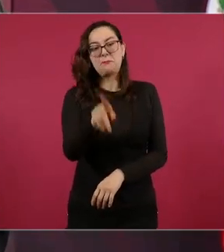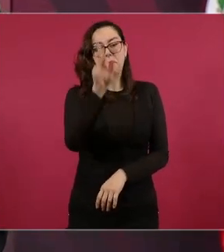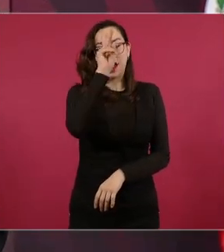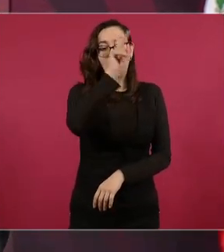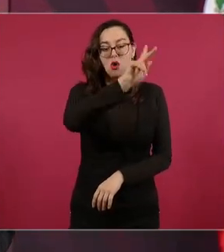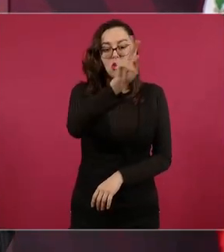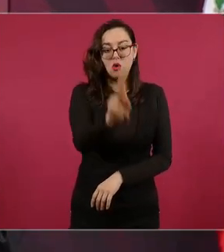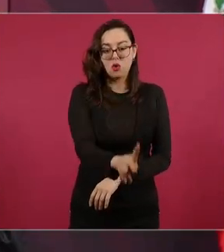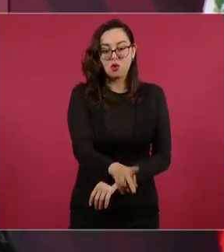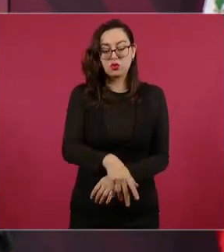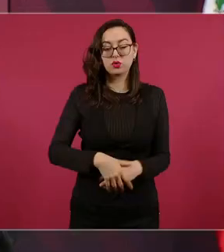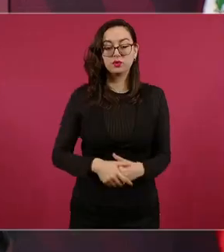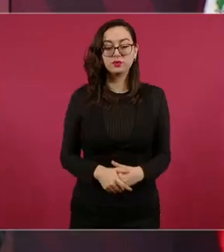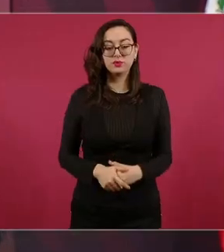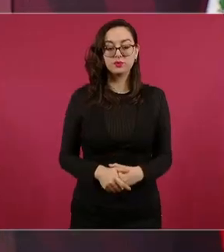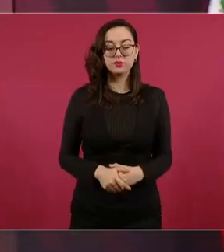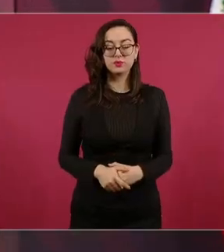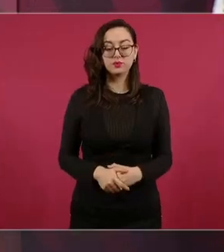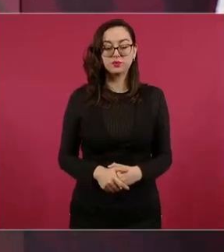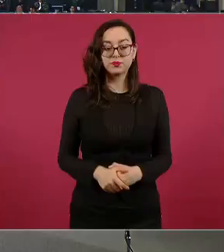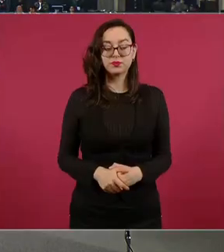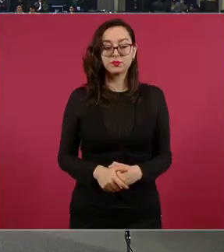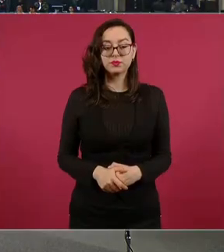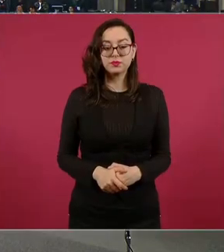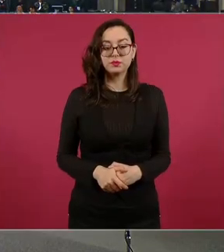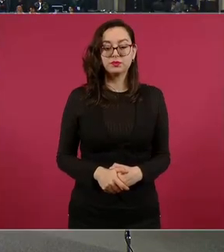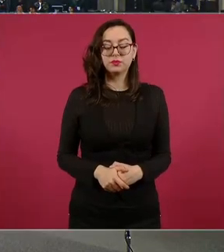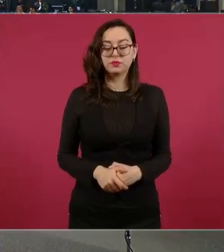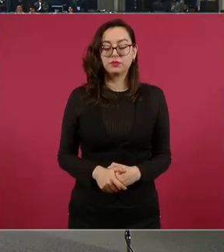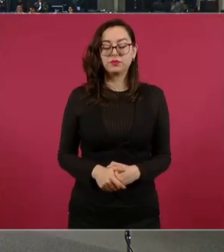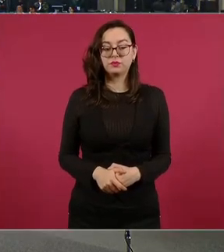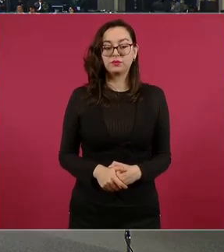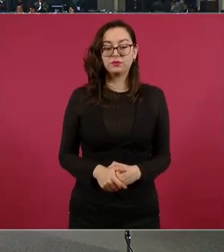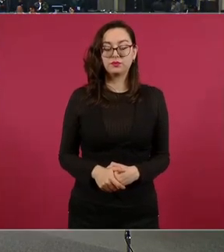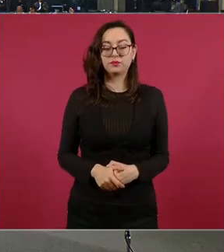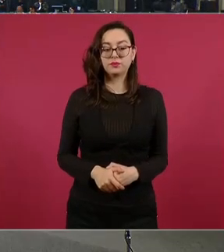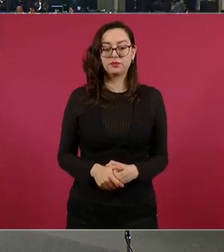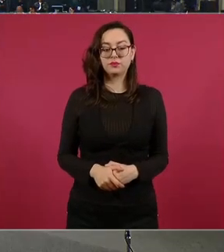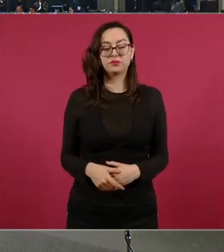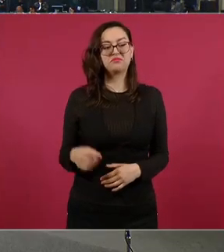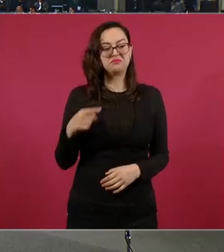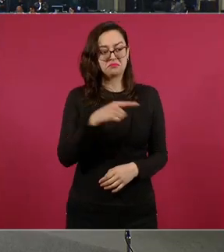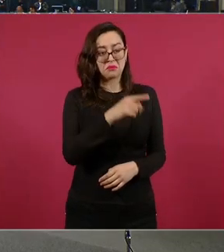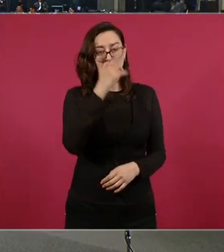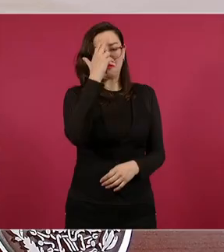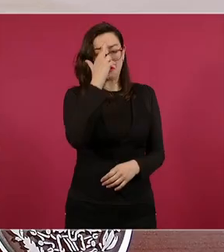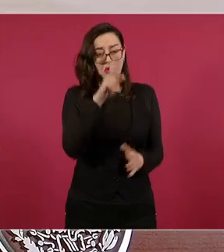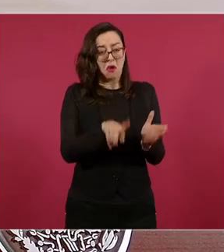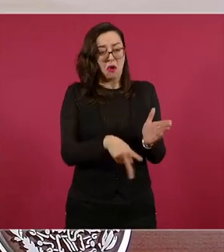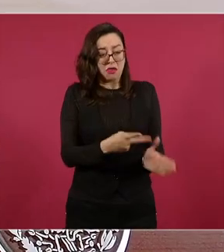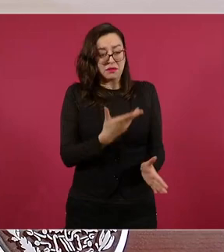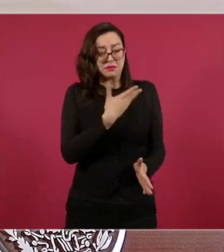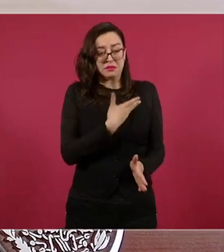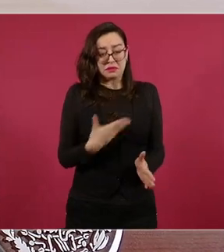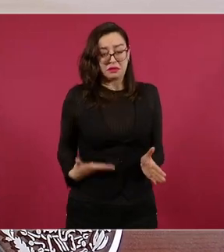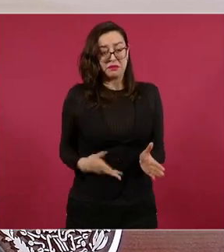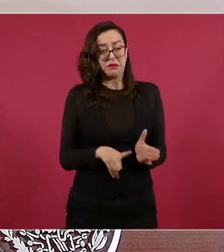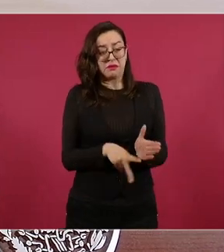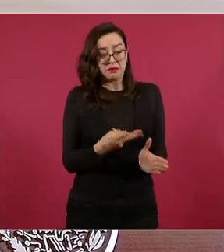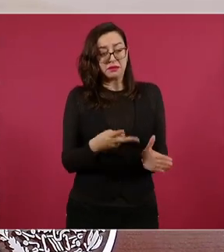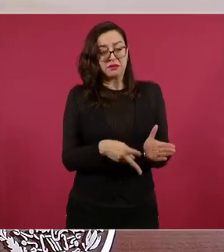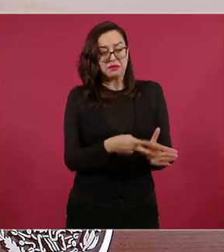Al posicionarse como líder indiscutible del movimiento antireleccionista, Madero garantiza